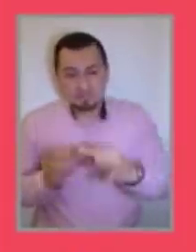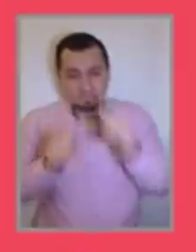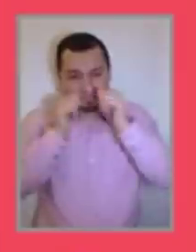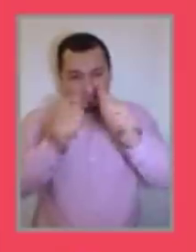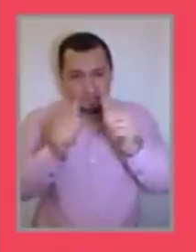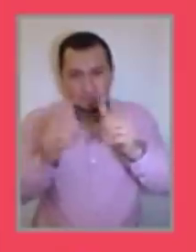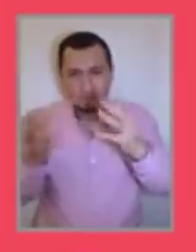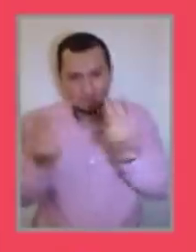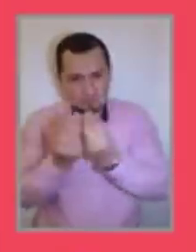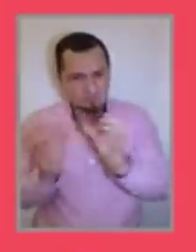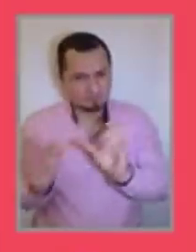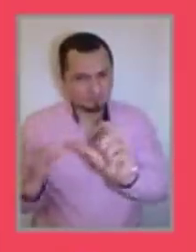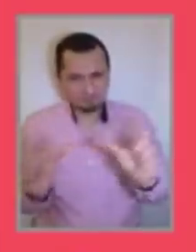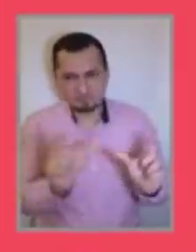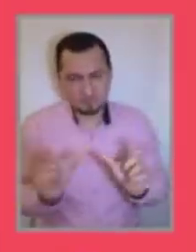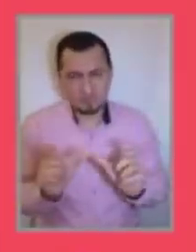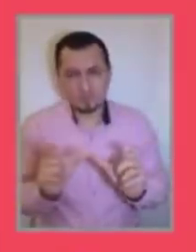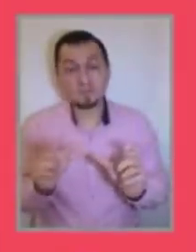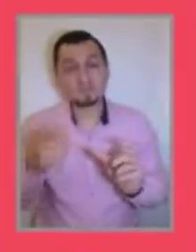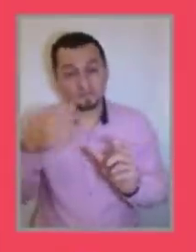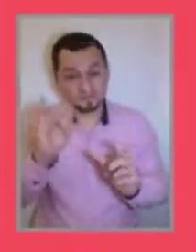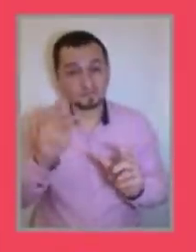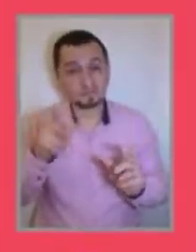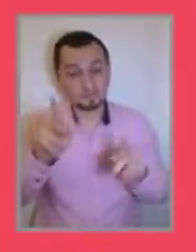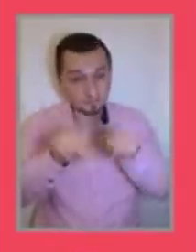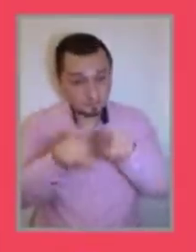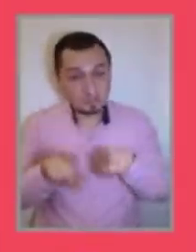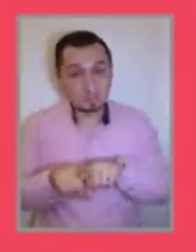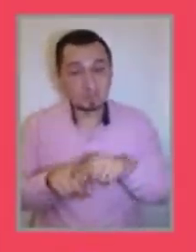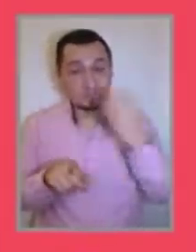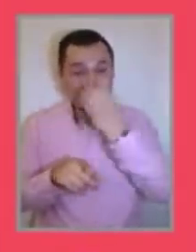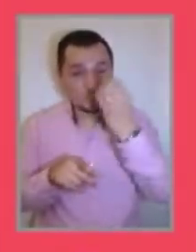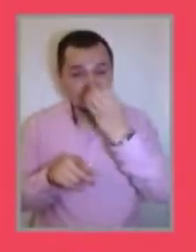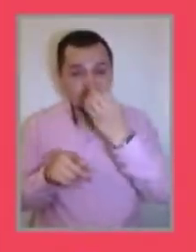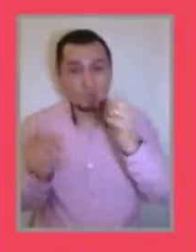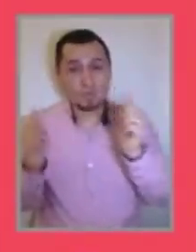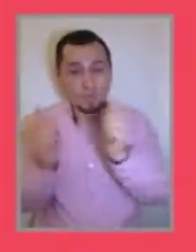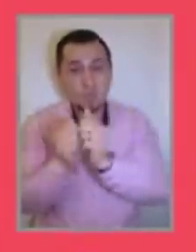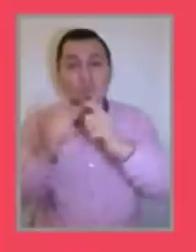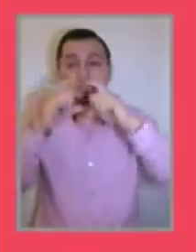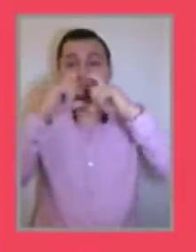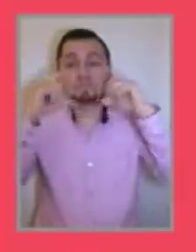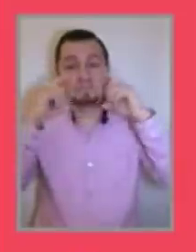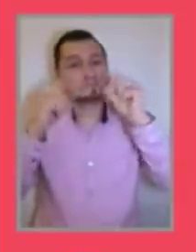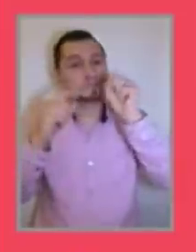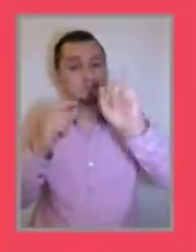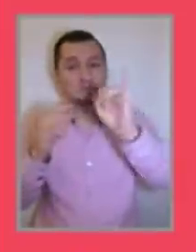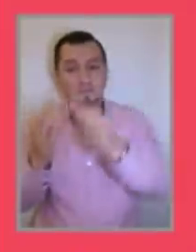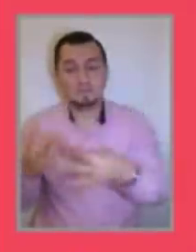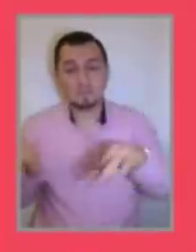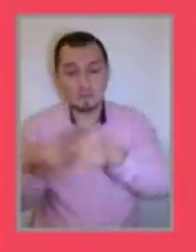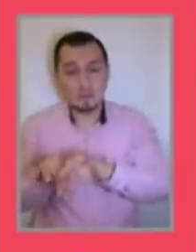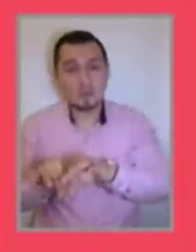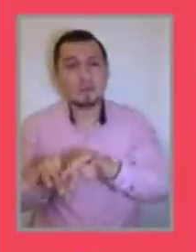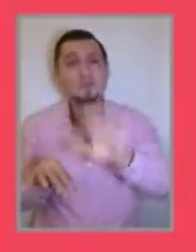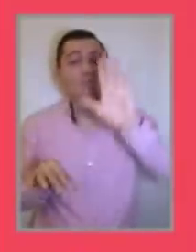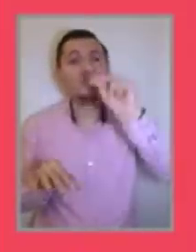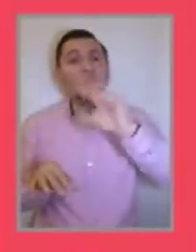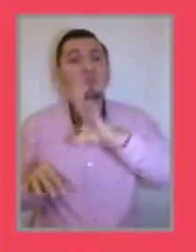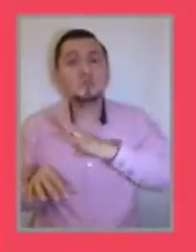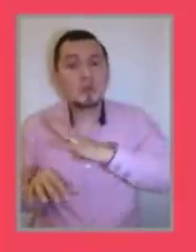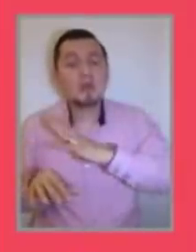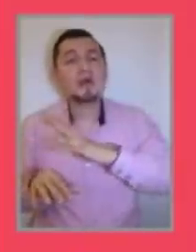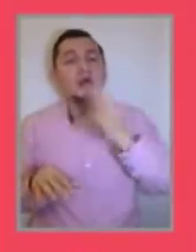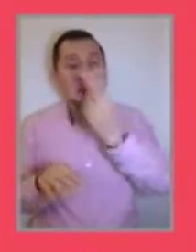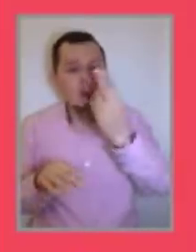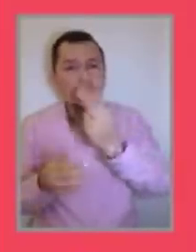sí, va a tener que acudirse a la escuela con el cubrebocas. Si a alguien le falta y no tiene, pues le vamos a ayudar, pero